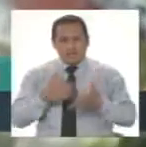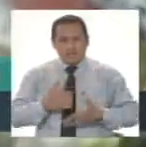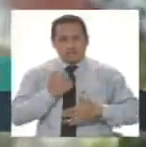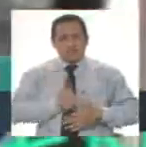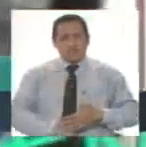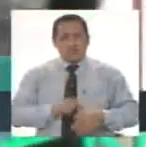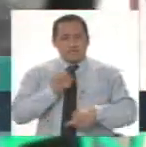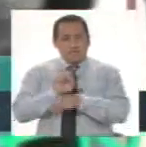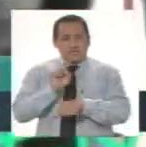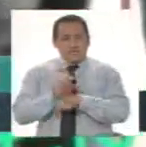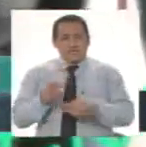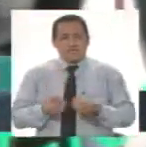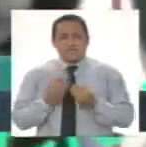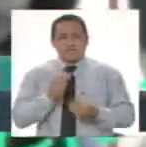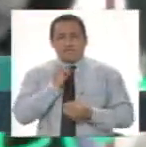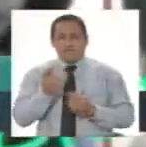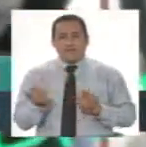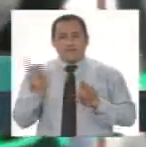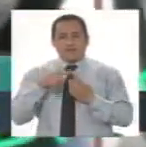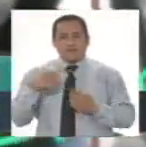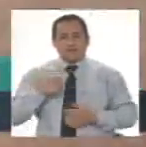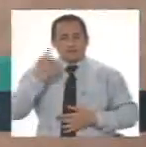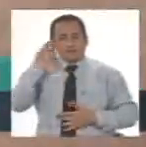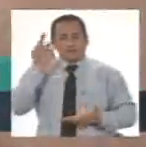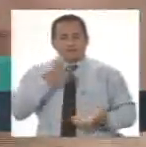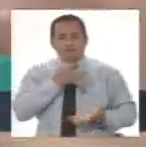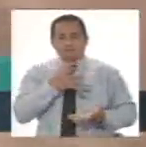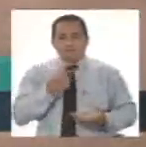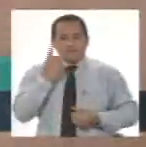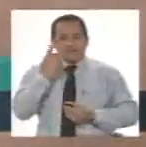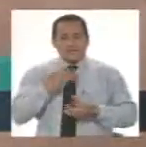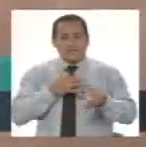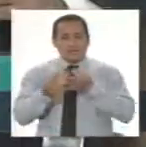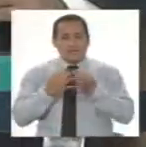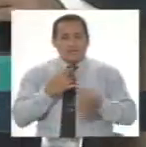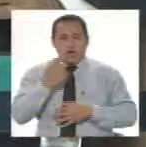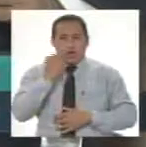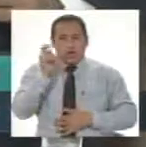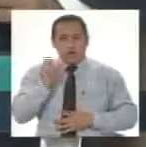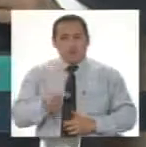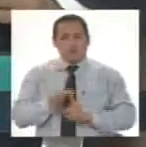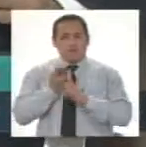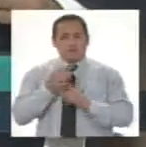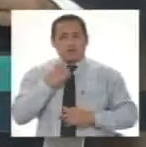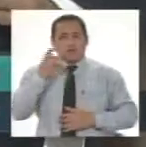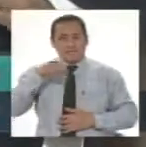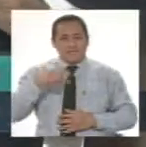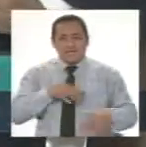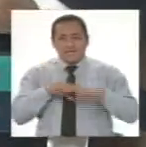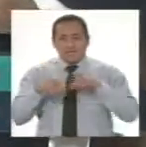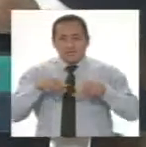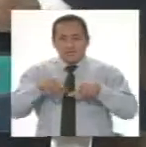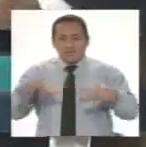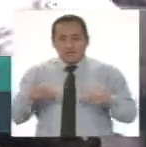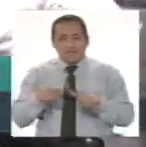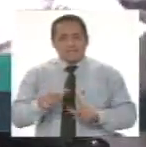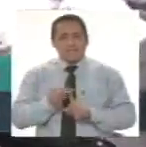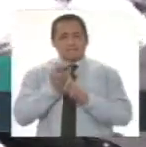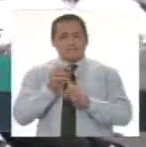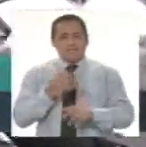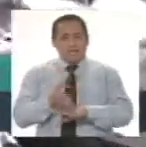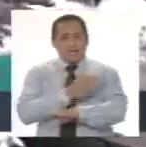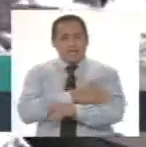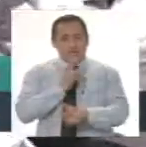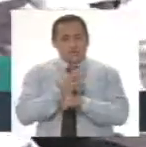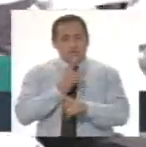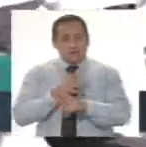sobre sexualidad, pues sigue siendo un tabú, un tema espinoso, según explicó el especialista. Por ello se necesita la creación de centros especializados en prevención